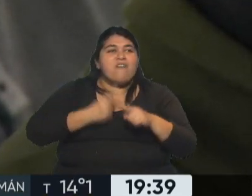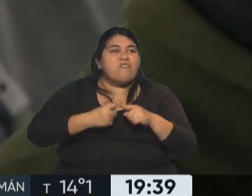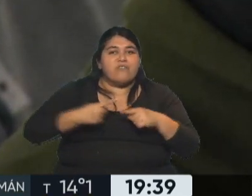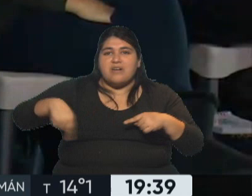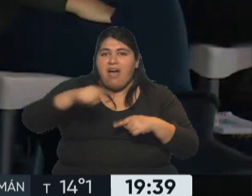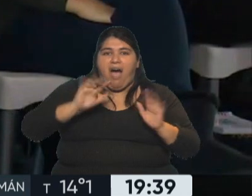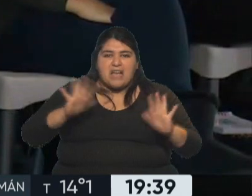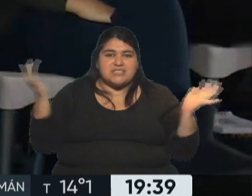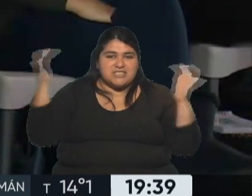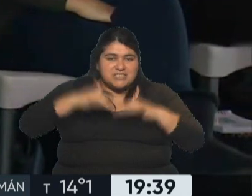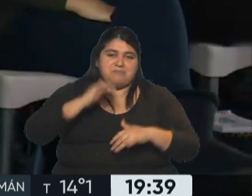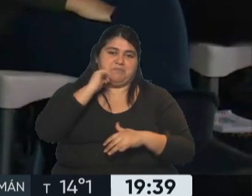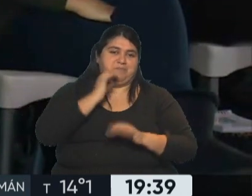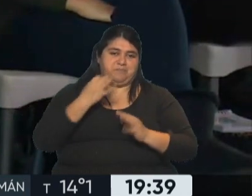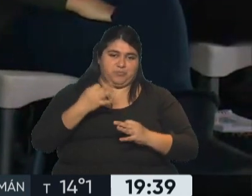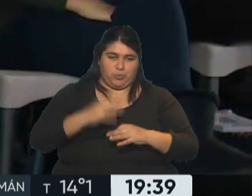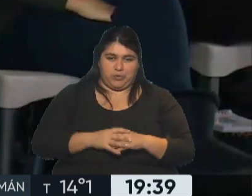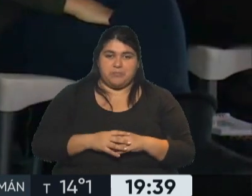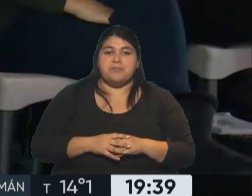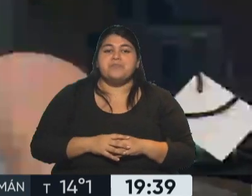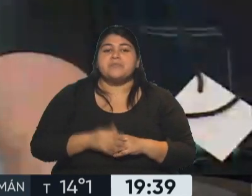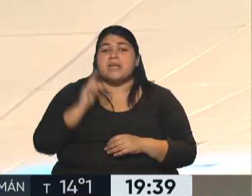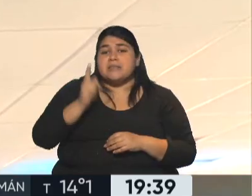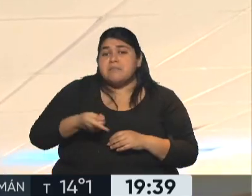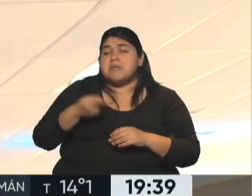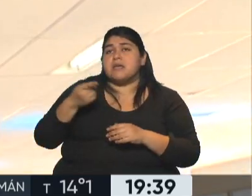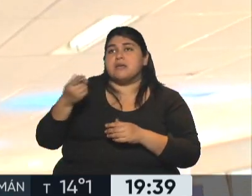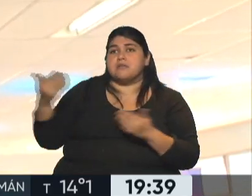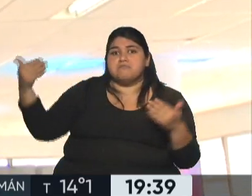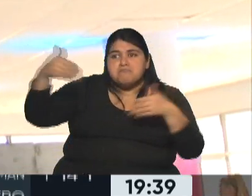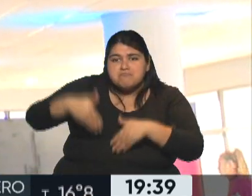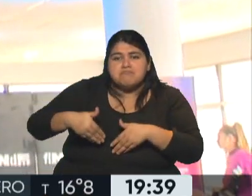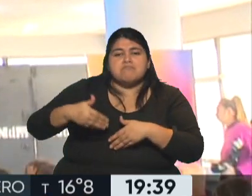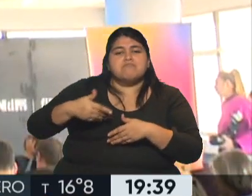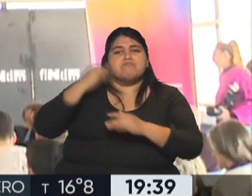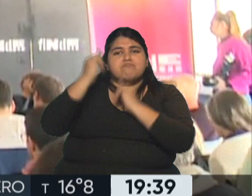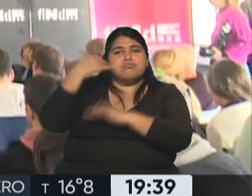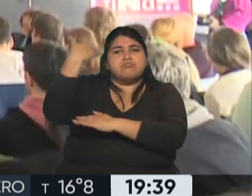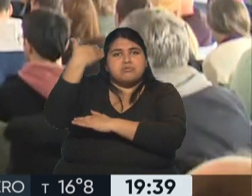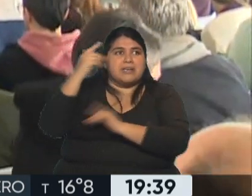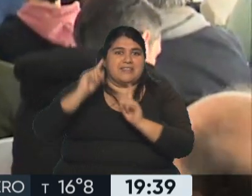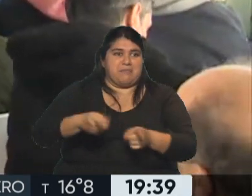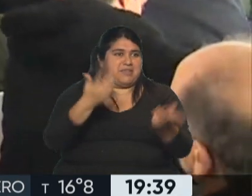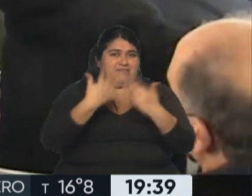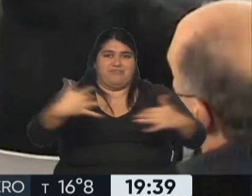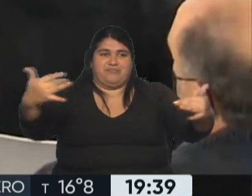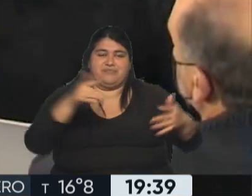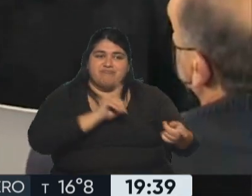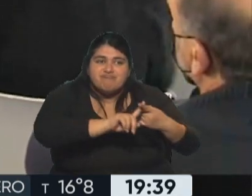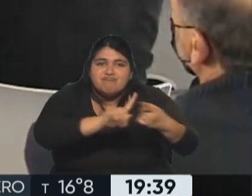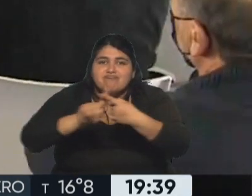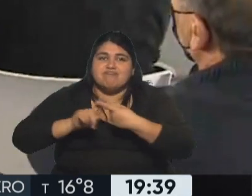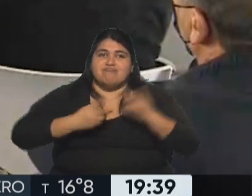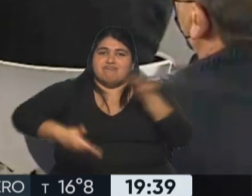fortalece al creador pero también el vínculo con el público Eso es lo bueno no de esta feria sí siempre es interesante